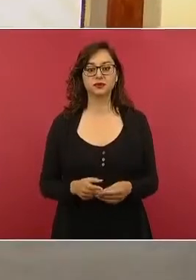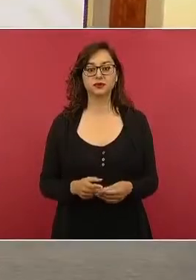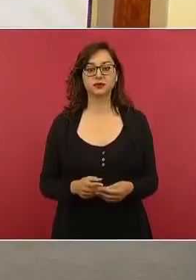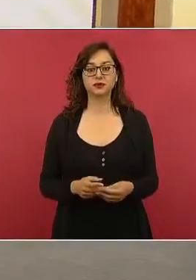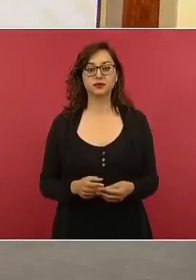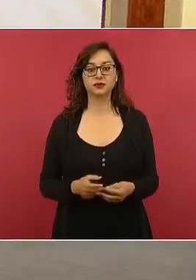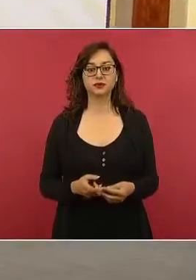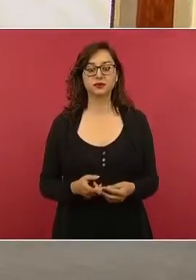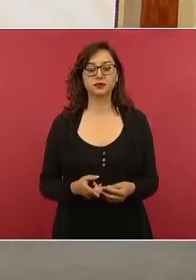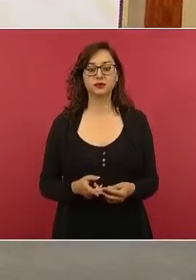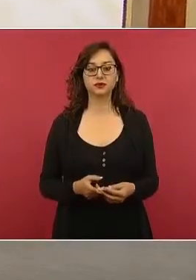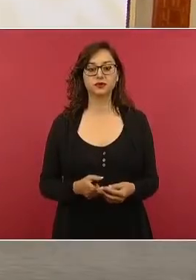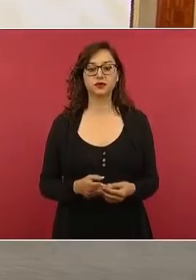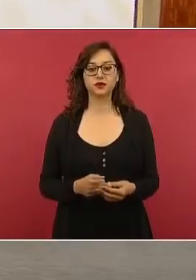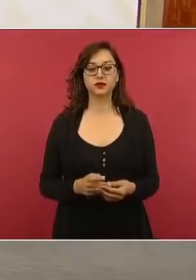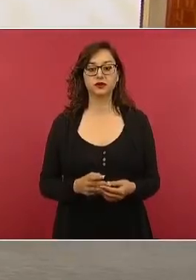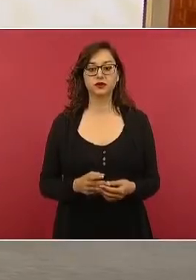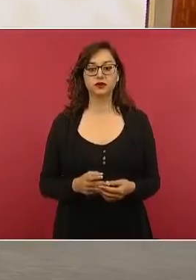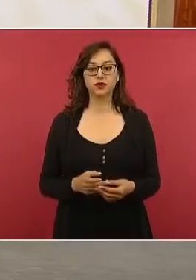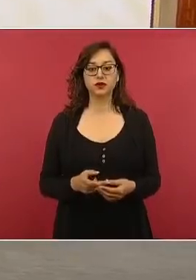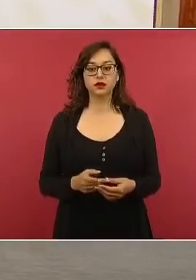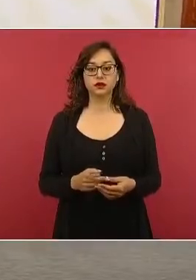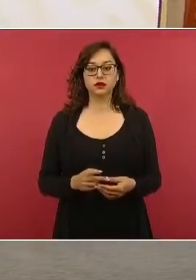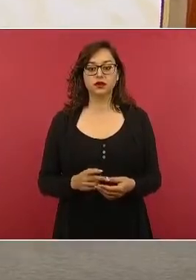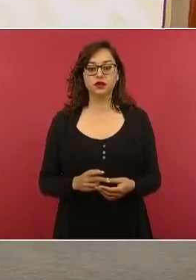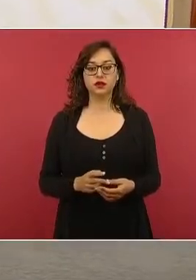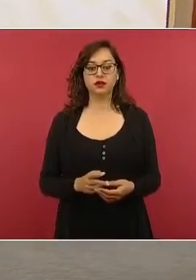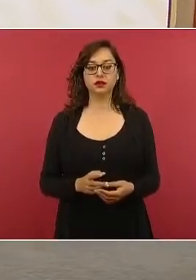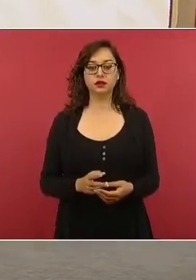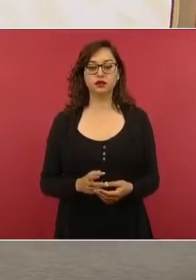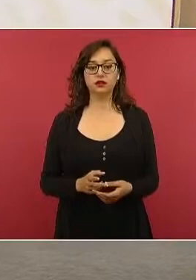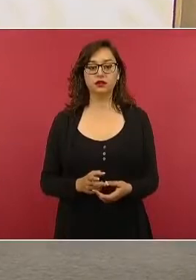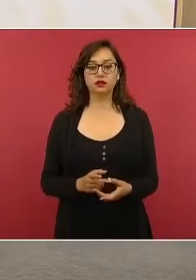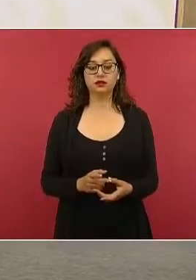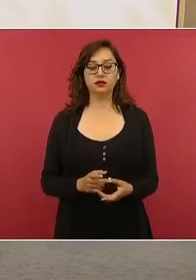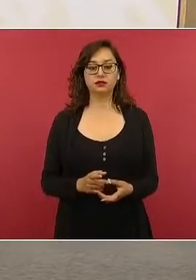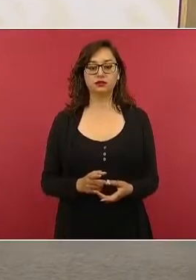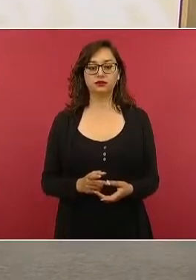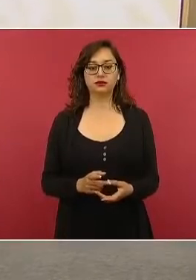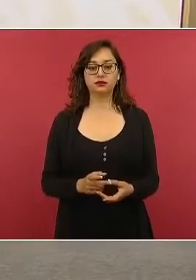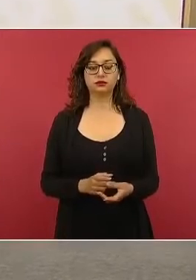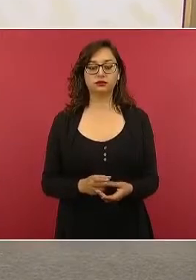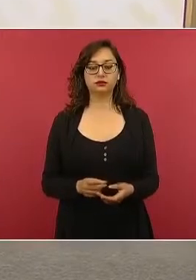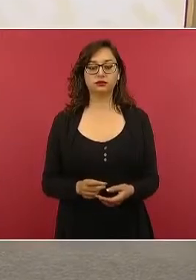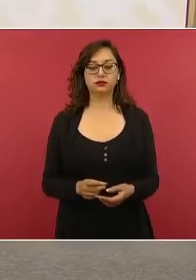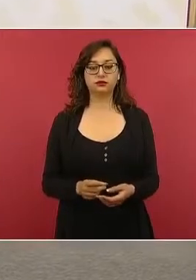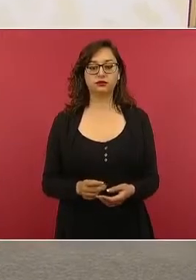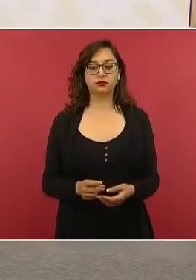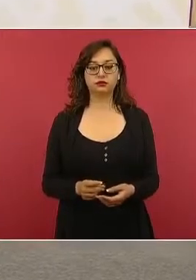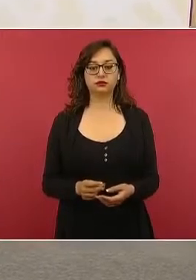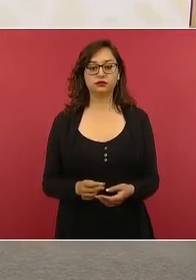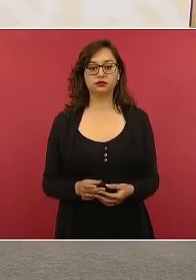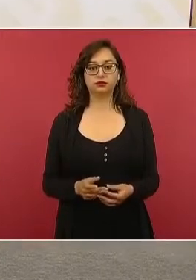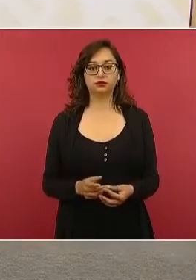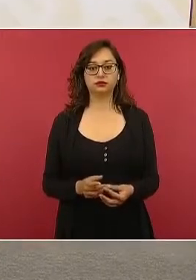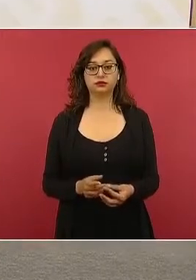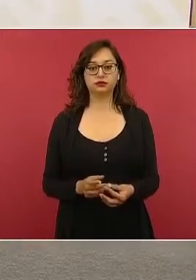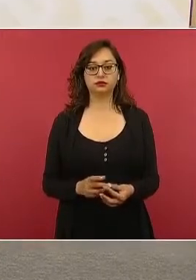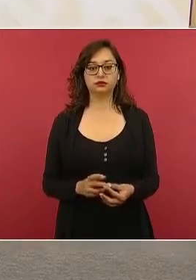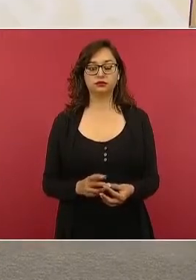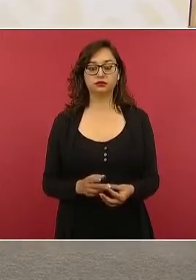¿Mande? ¿Se va a informar mañana del caso Alfredo Jiménez? Por parte de los periodistas. Lo voy a